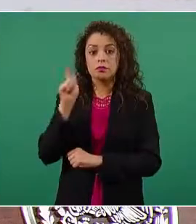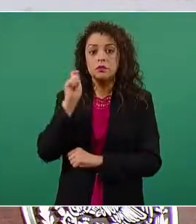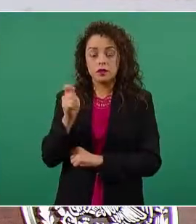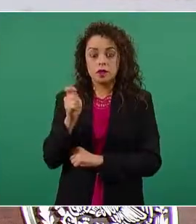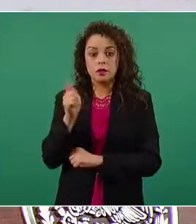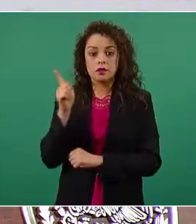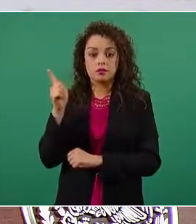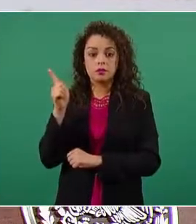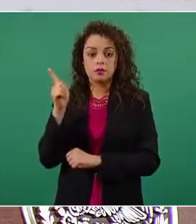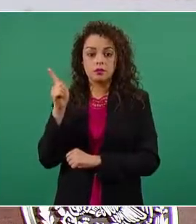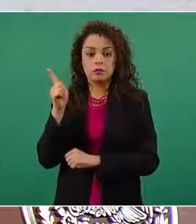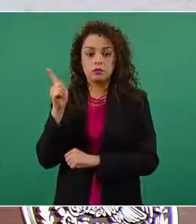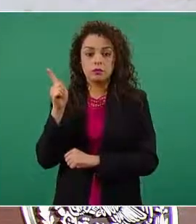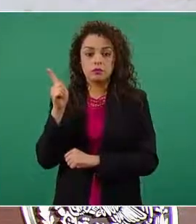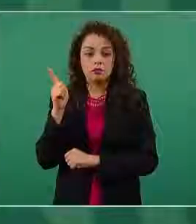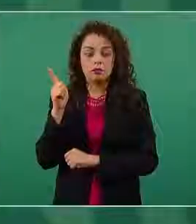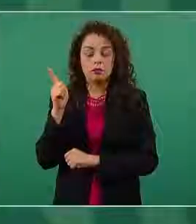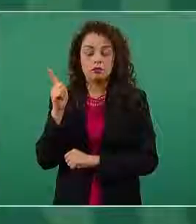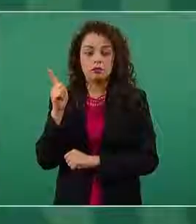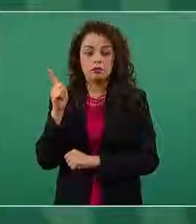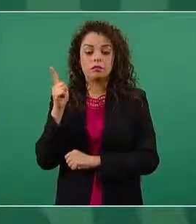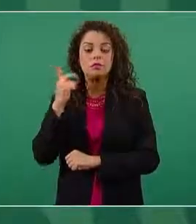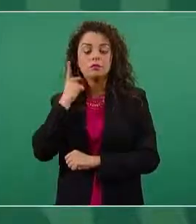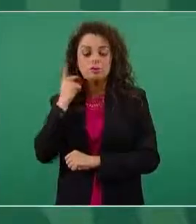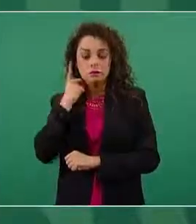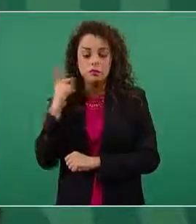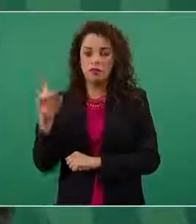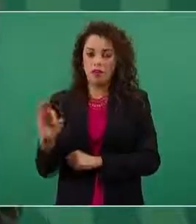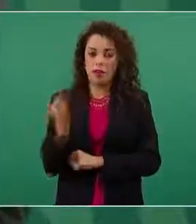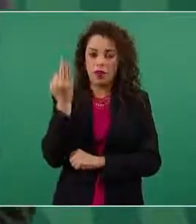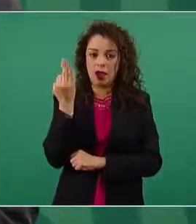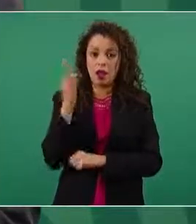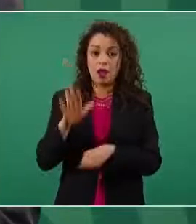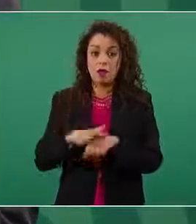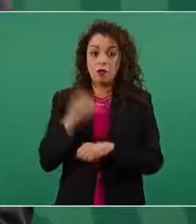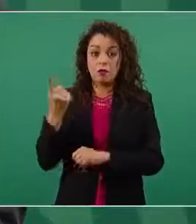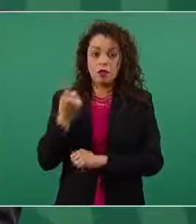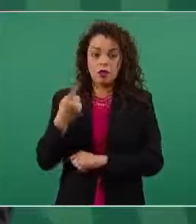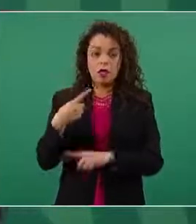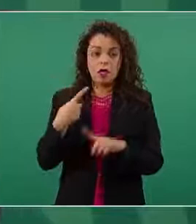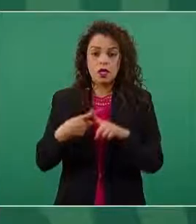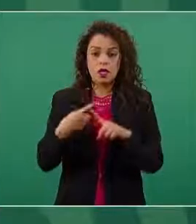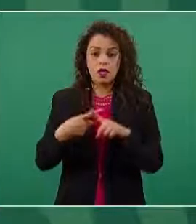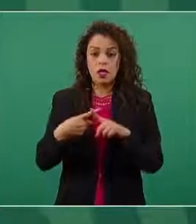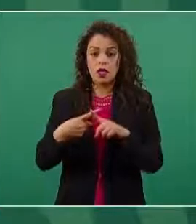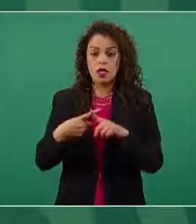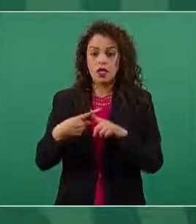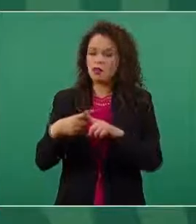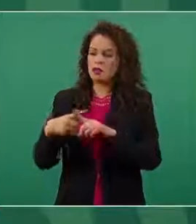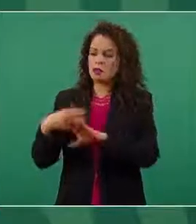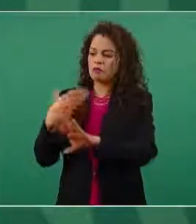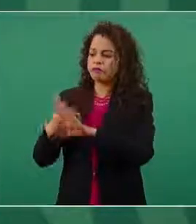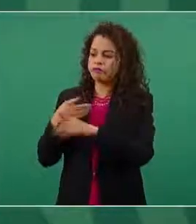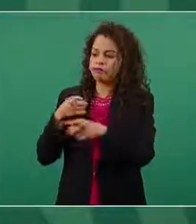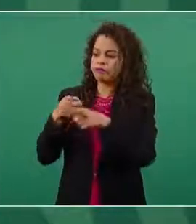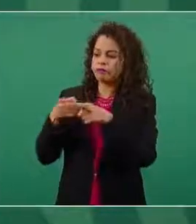porque fue amenazada verbalmente